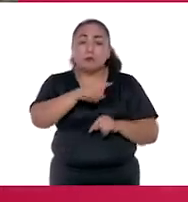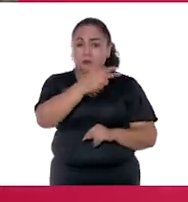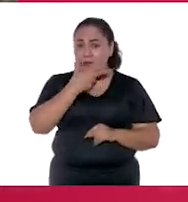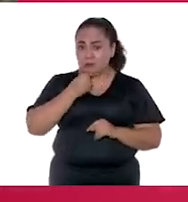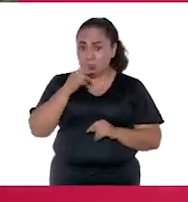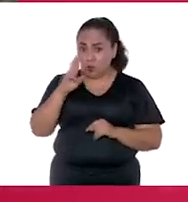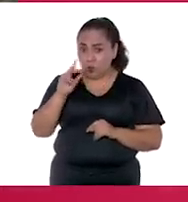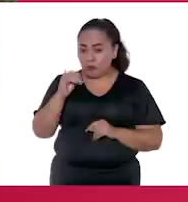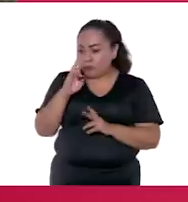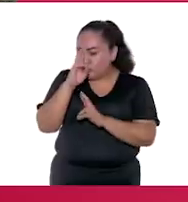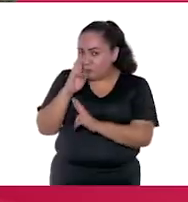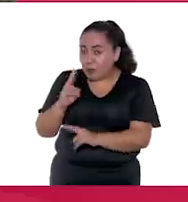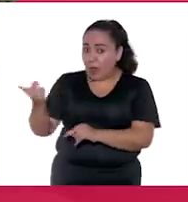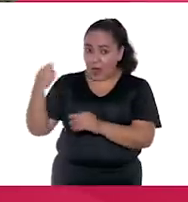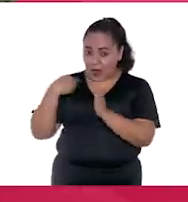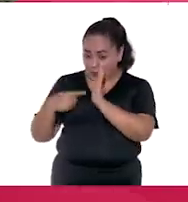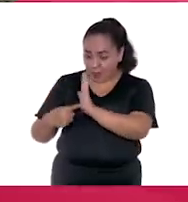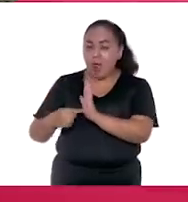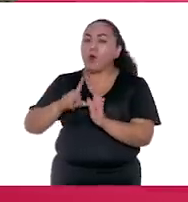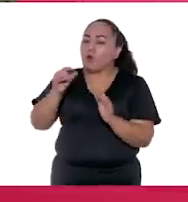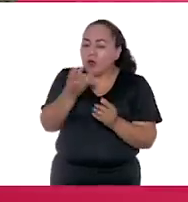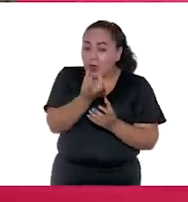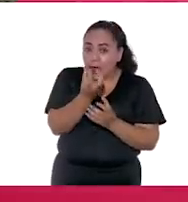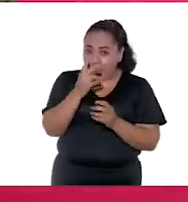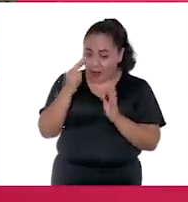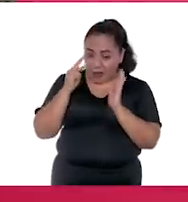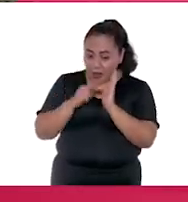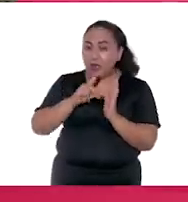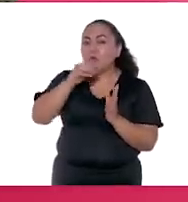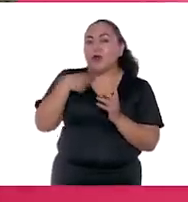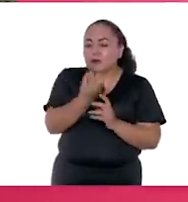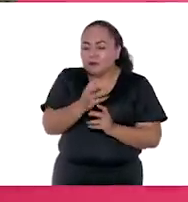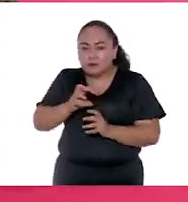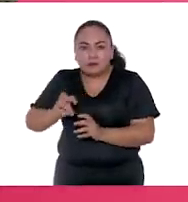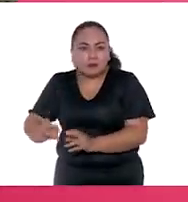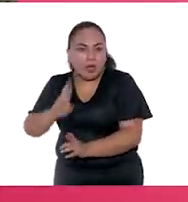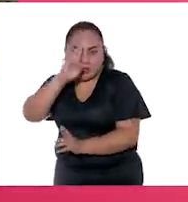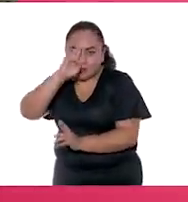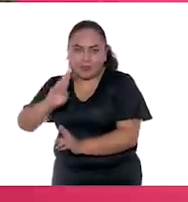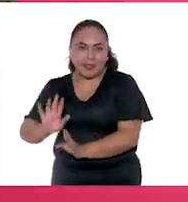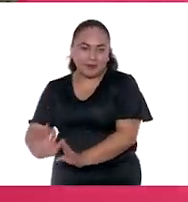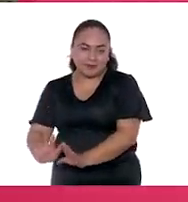respetuoso y después de enseñármelos, los vuelve a dejar en su lugar.